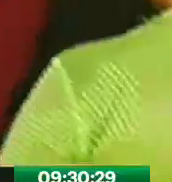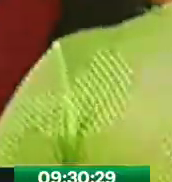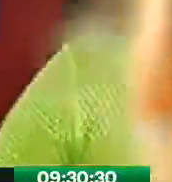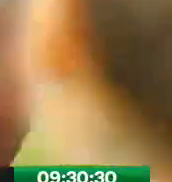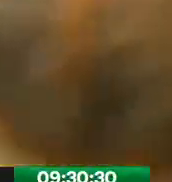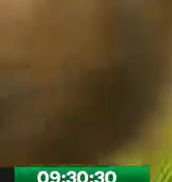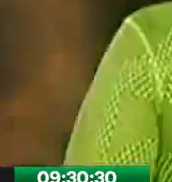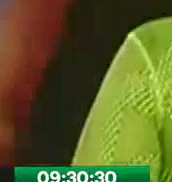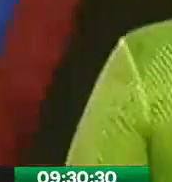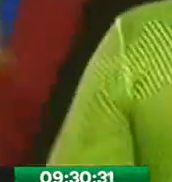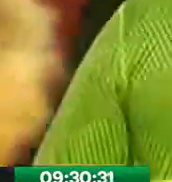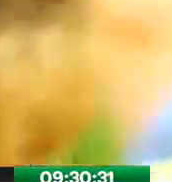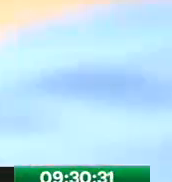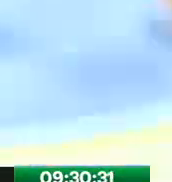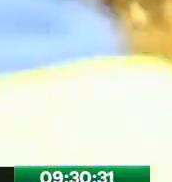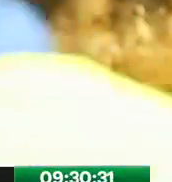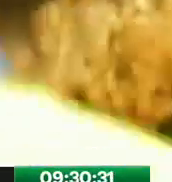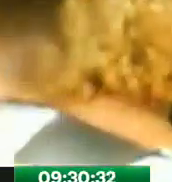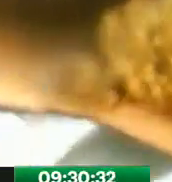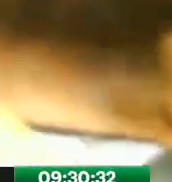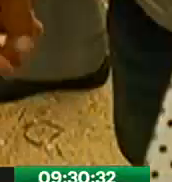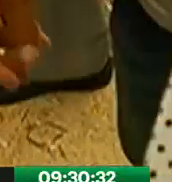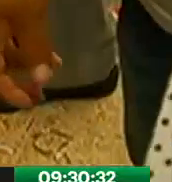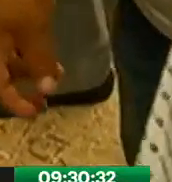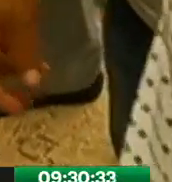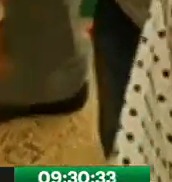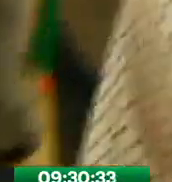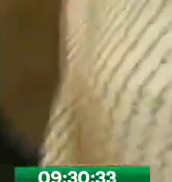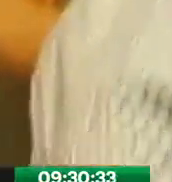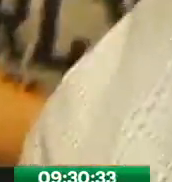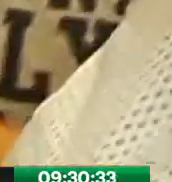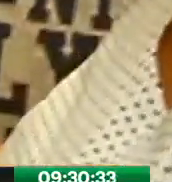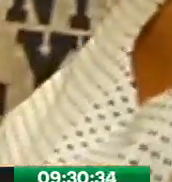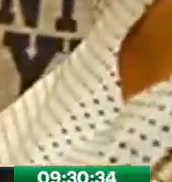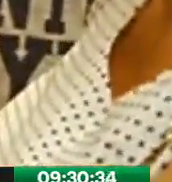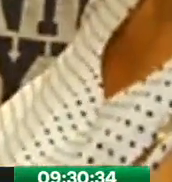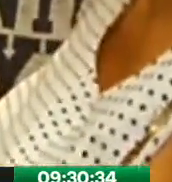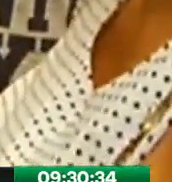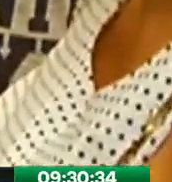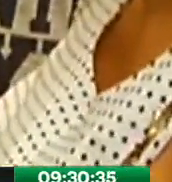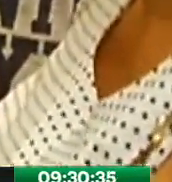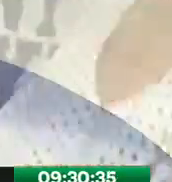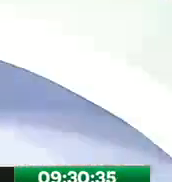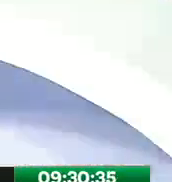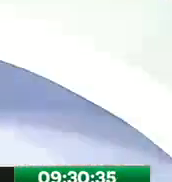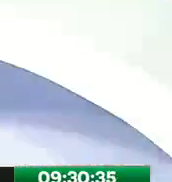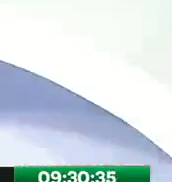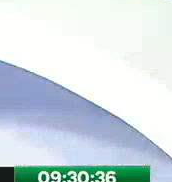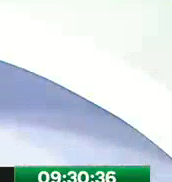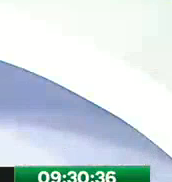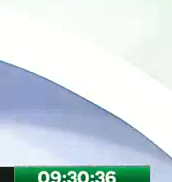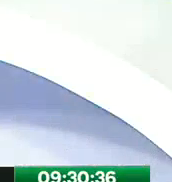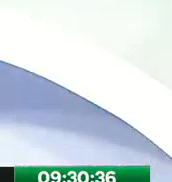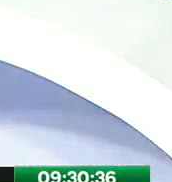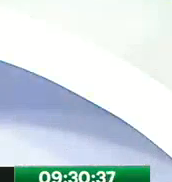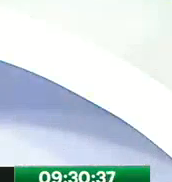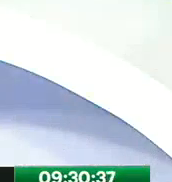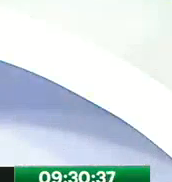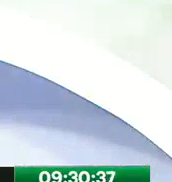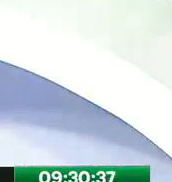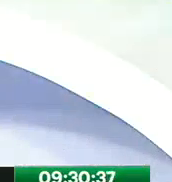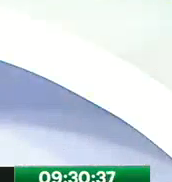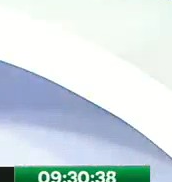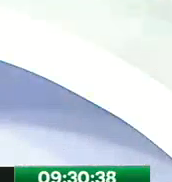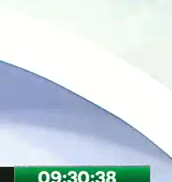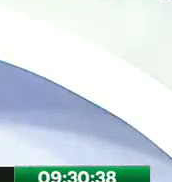el último día, aprovechando las promociones y descuentos. Informó Roselena Vasconés. También aprovechó las